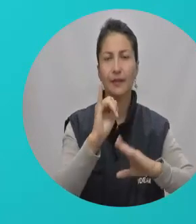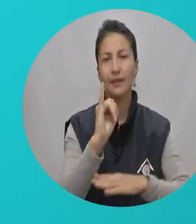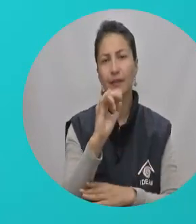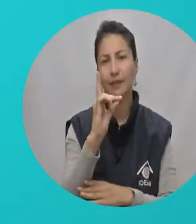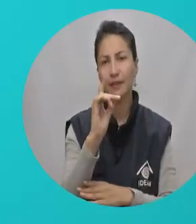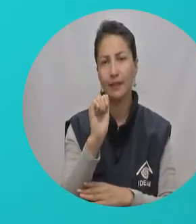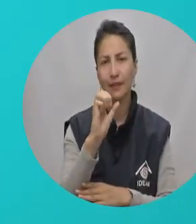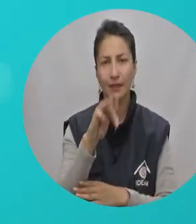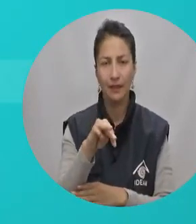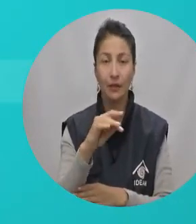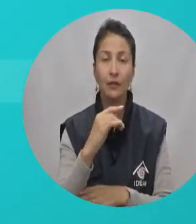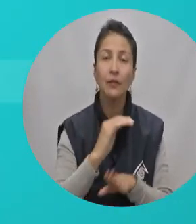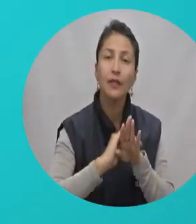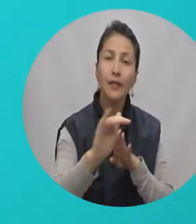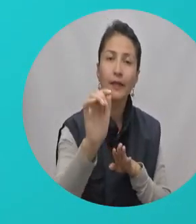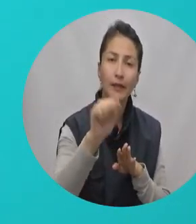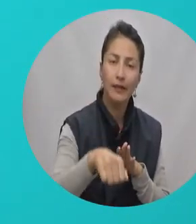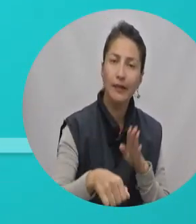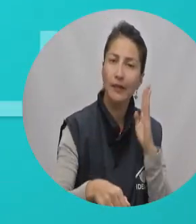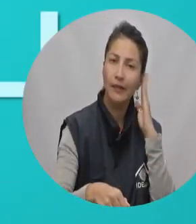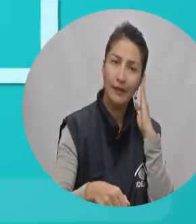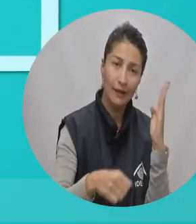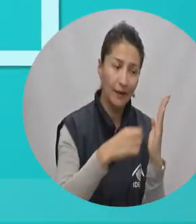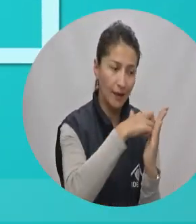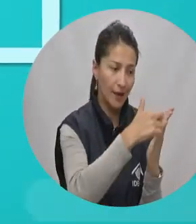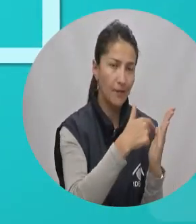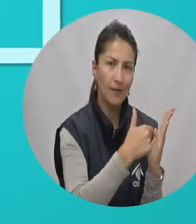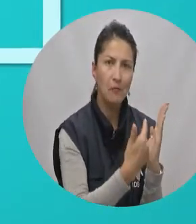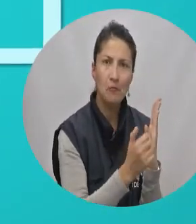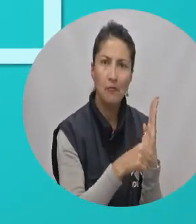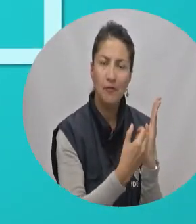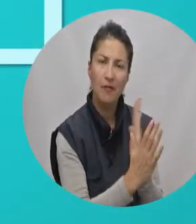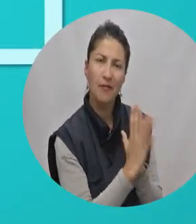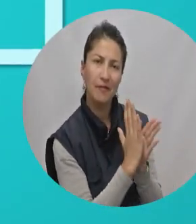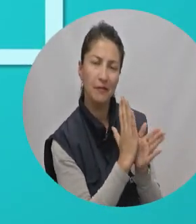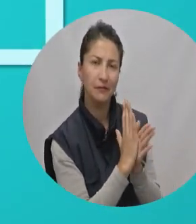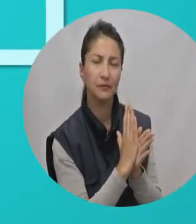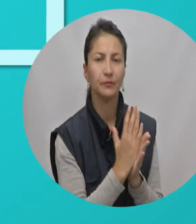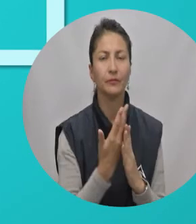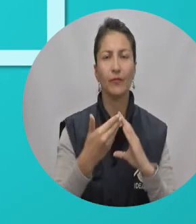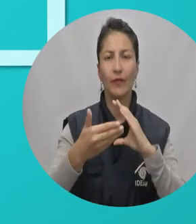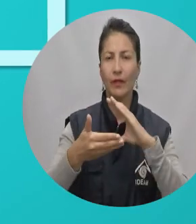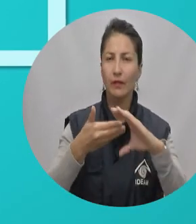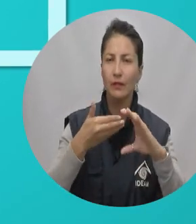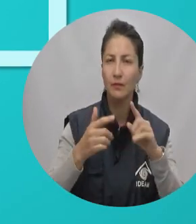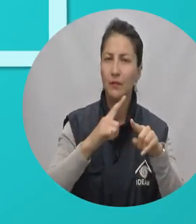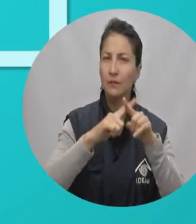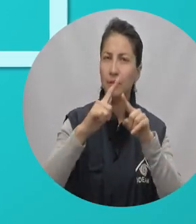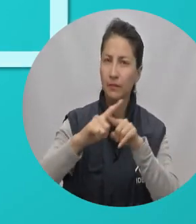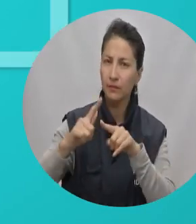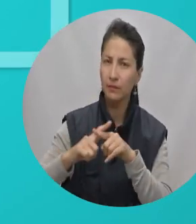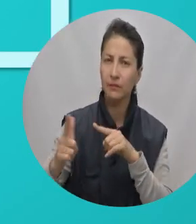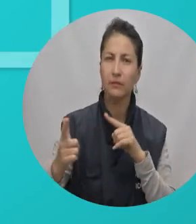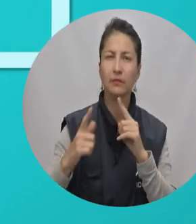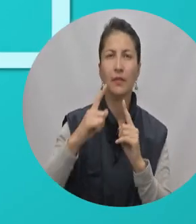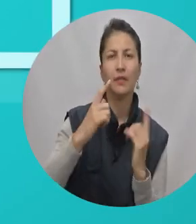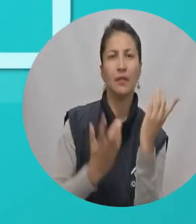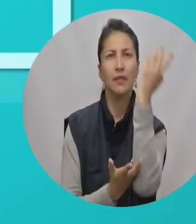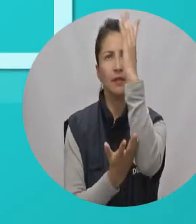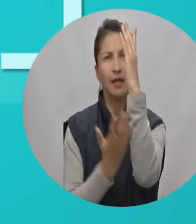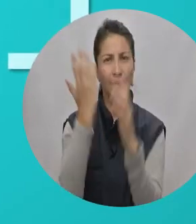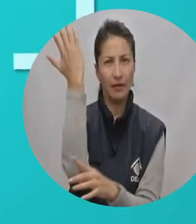www.ideam.gov.co. Te invitamos a consultar la aplicación Mi Pronóstico del IDEAM, ahora con información sobre deforestación,